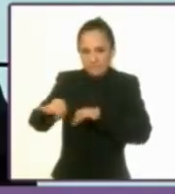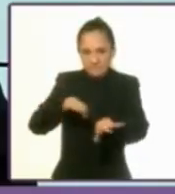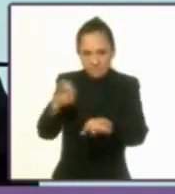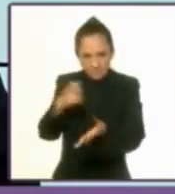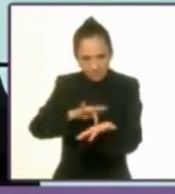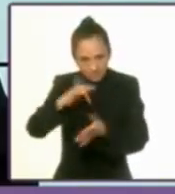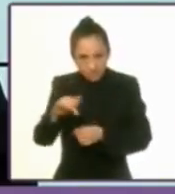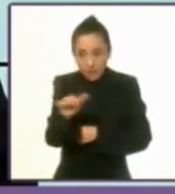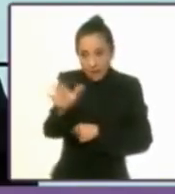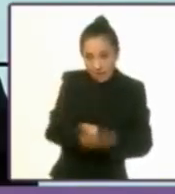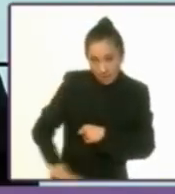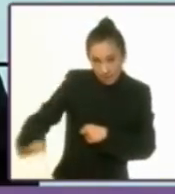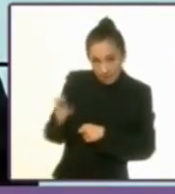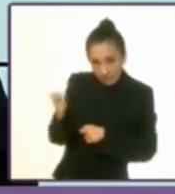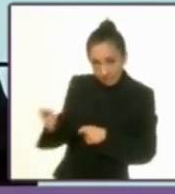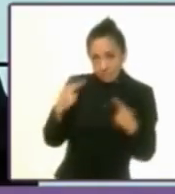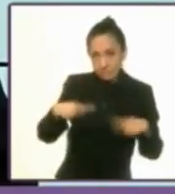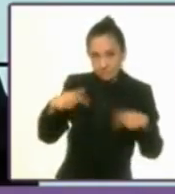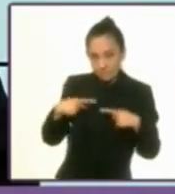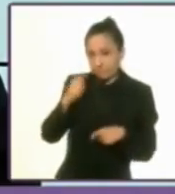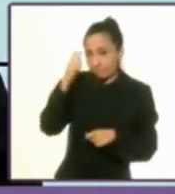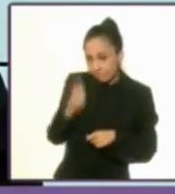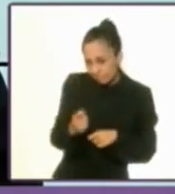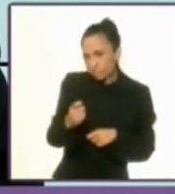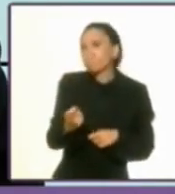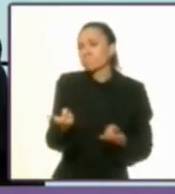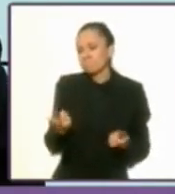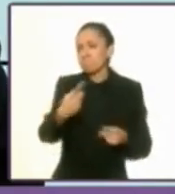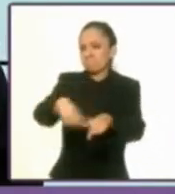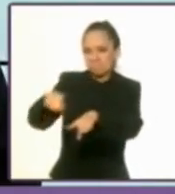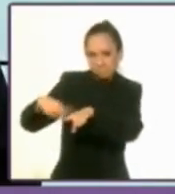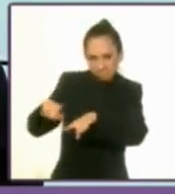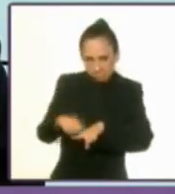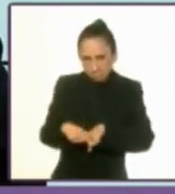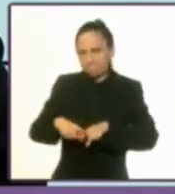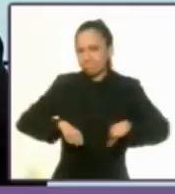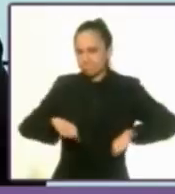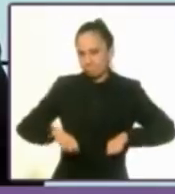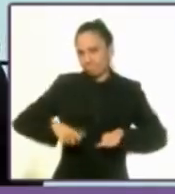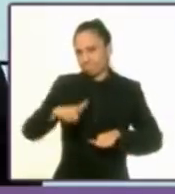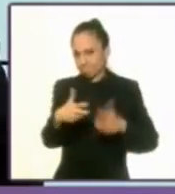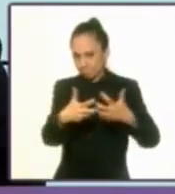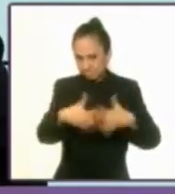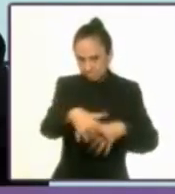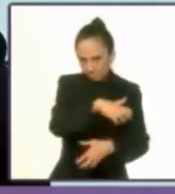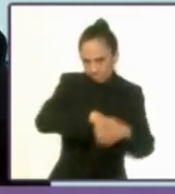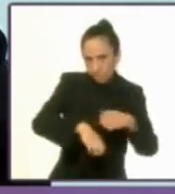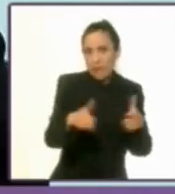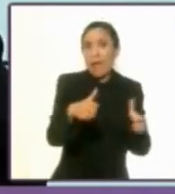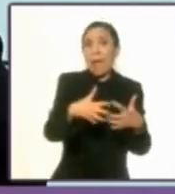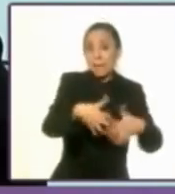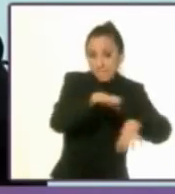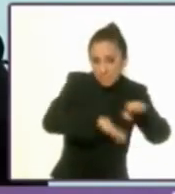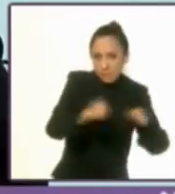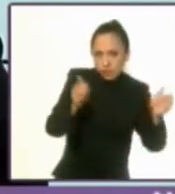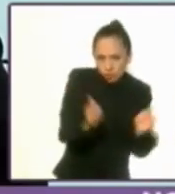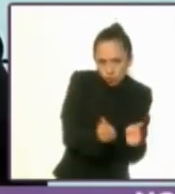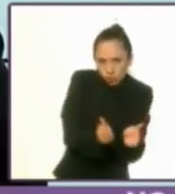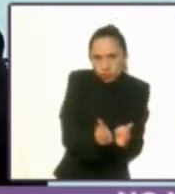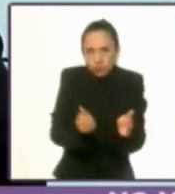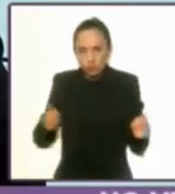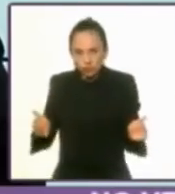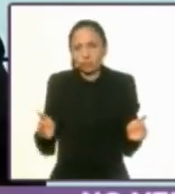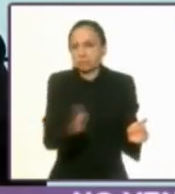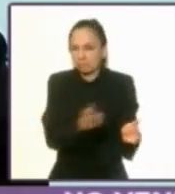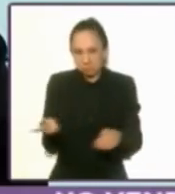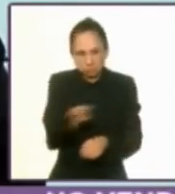todos los que significan actividades económicas micro pequeñas y medianas empresas